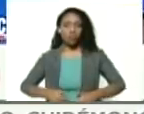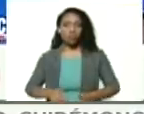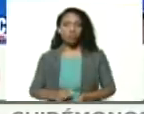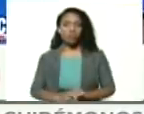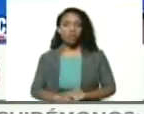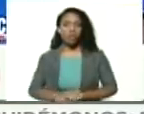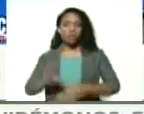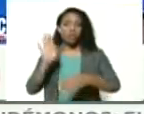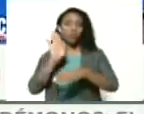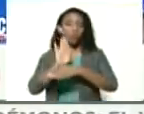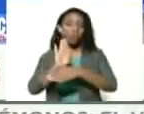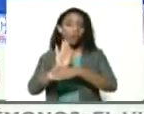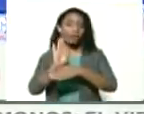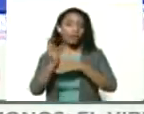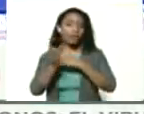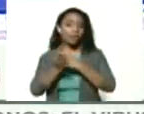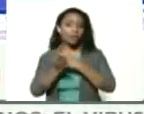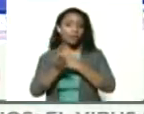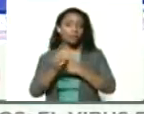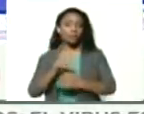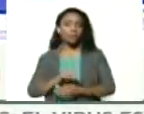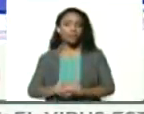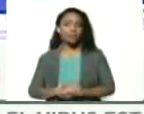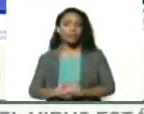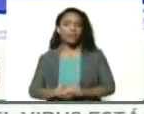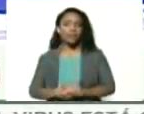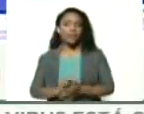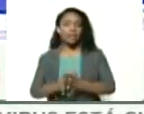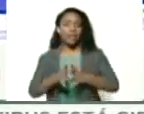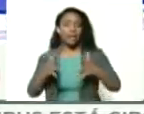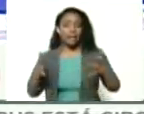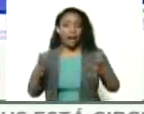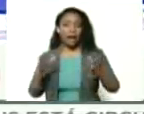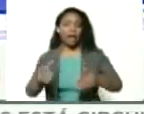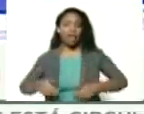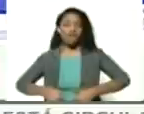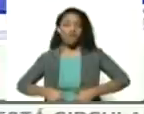de cuidarse y el gran esfuerzo